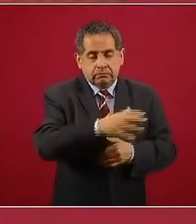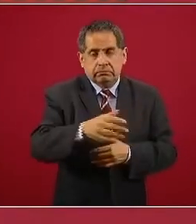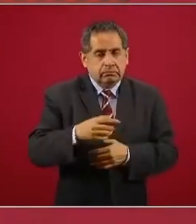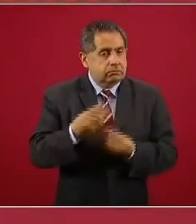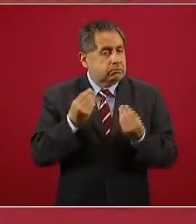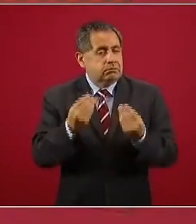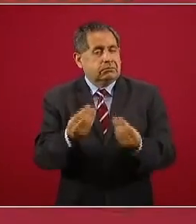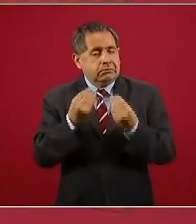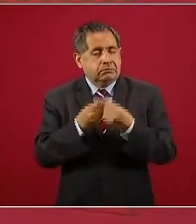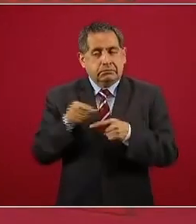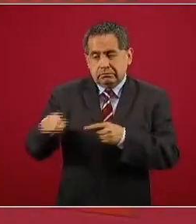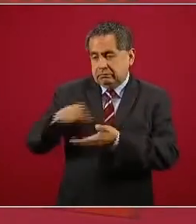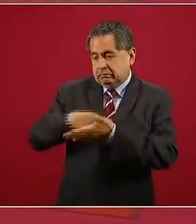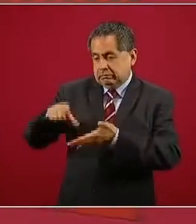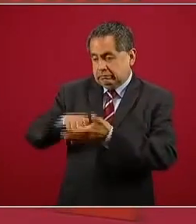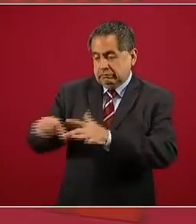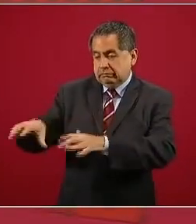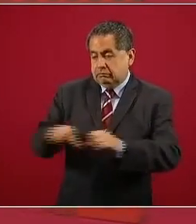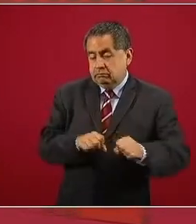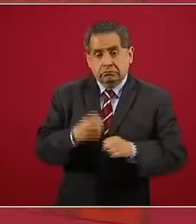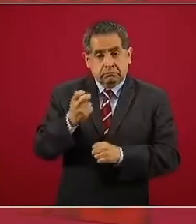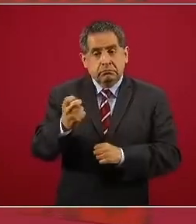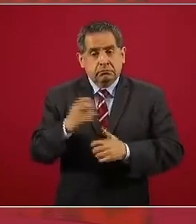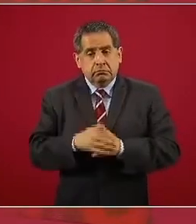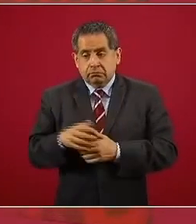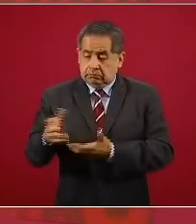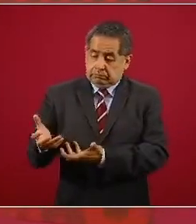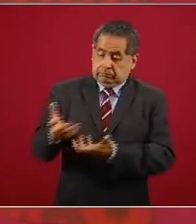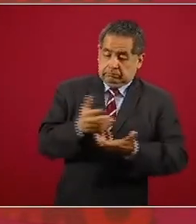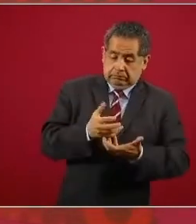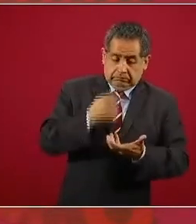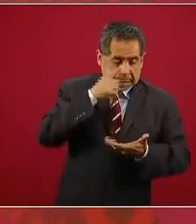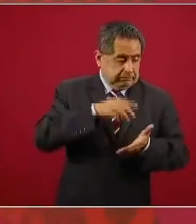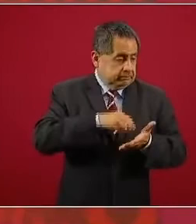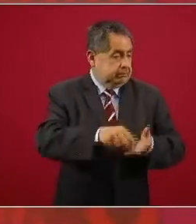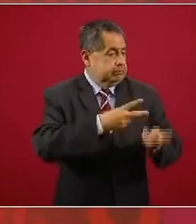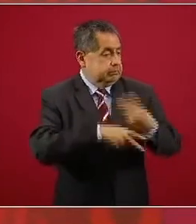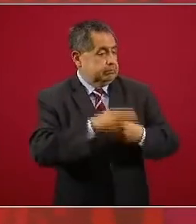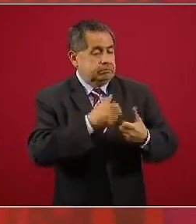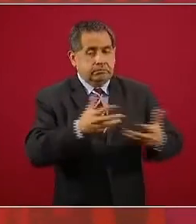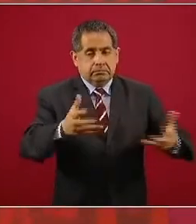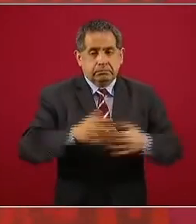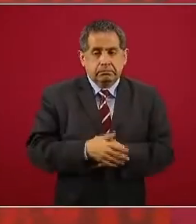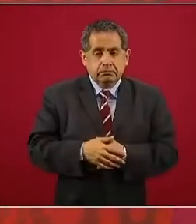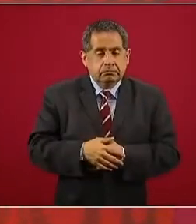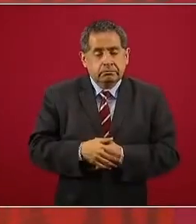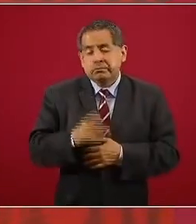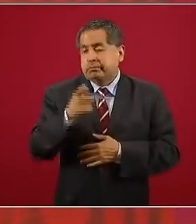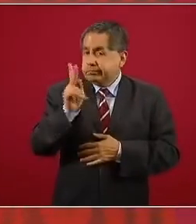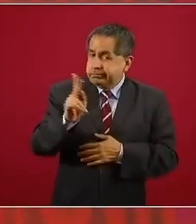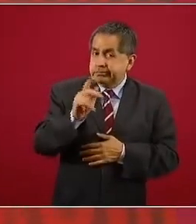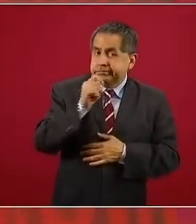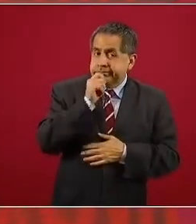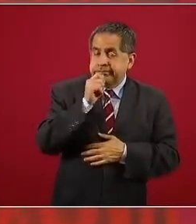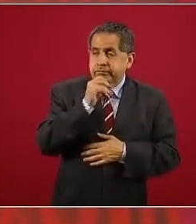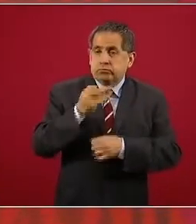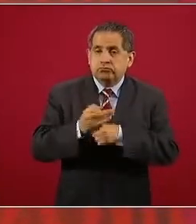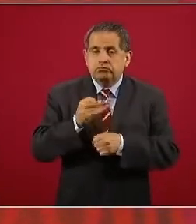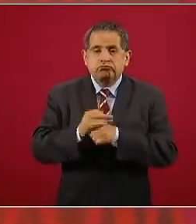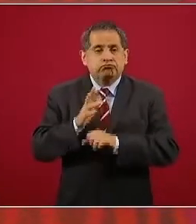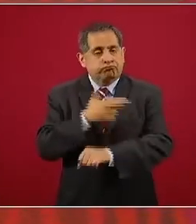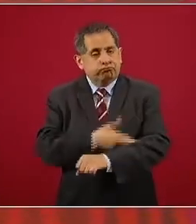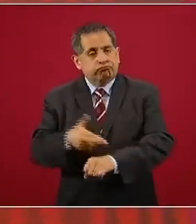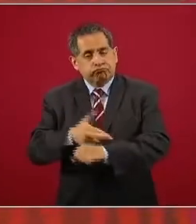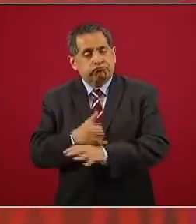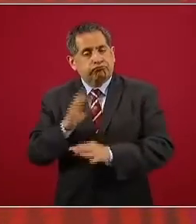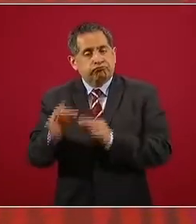hacia agroquímicos para producir, y no se ha avanzado